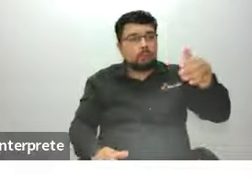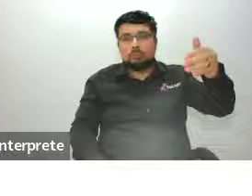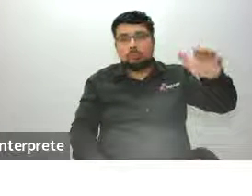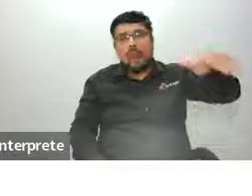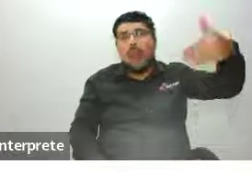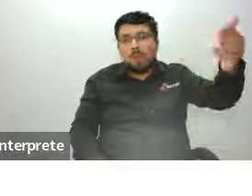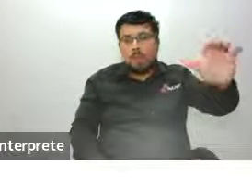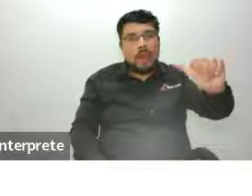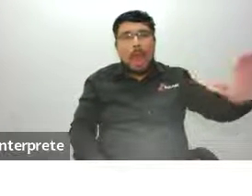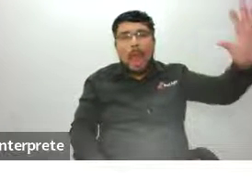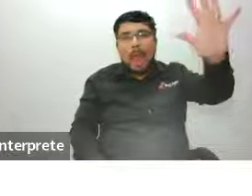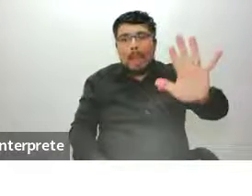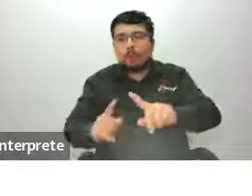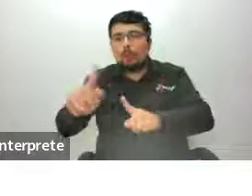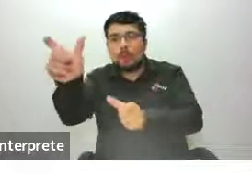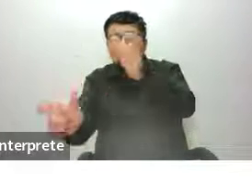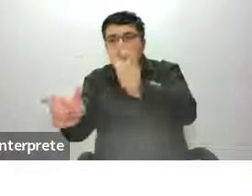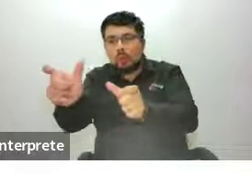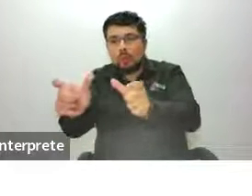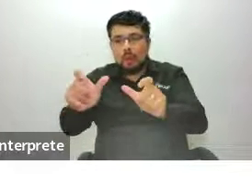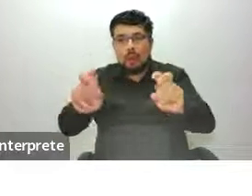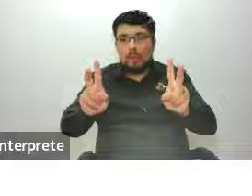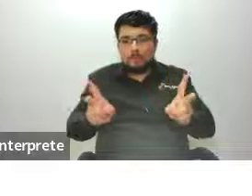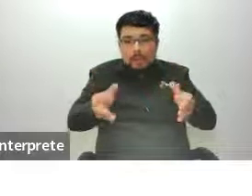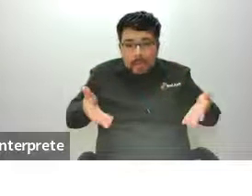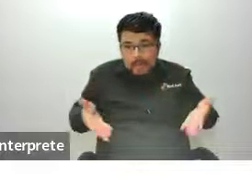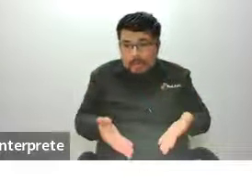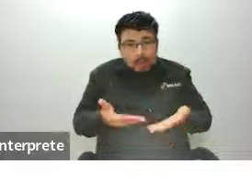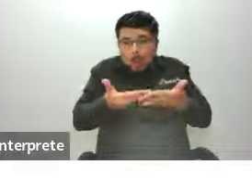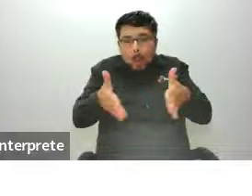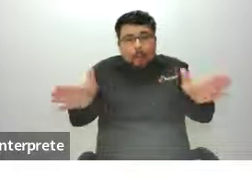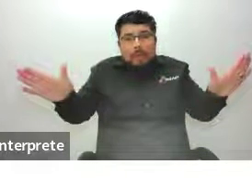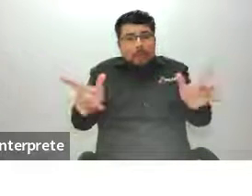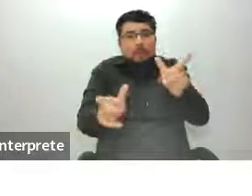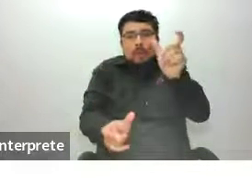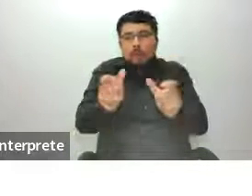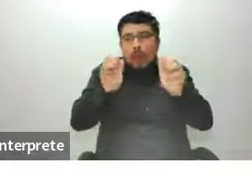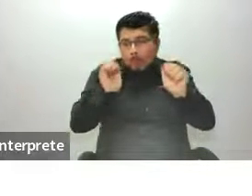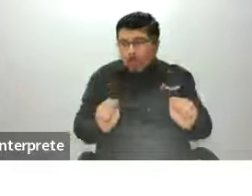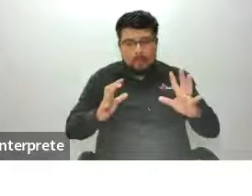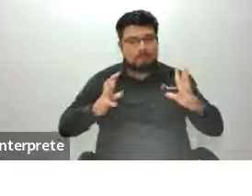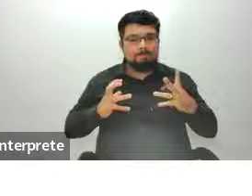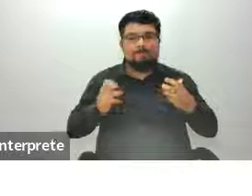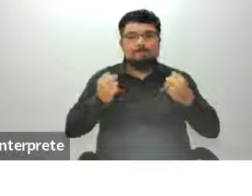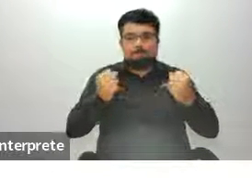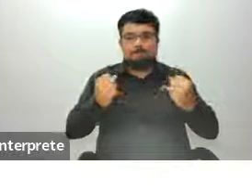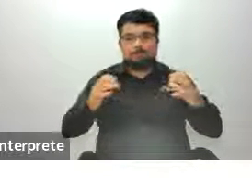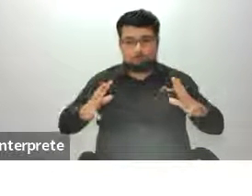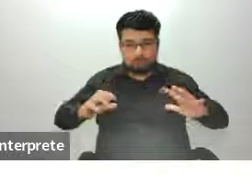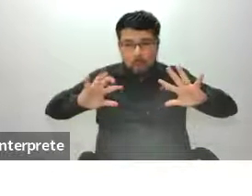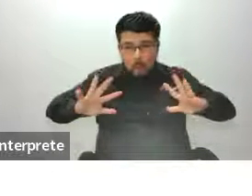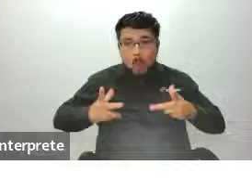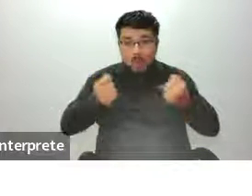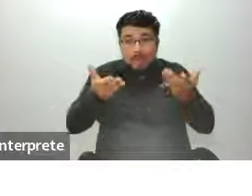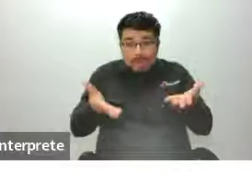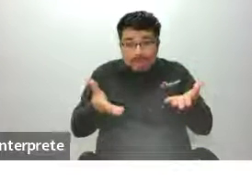personas occidentales, cualquier persona, ¿listo? Tiene potencial y es un potencial cognitivo.